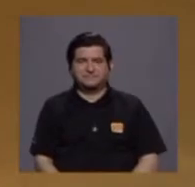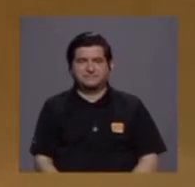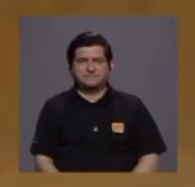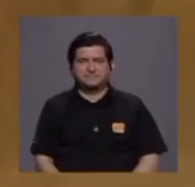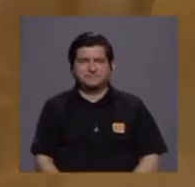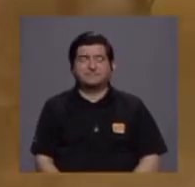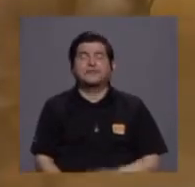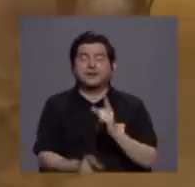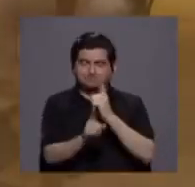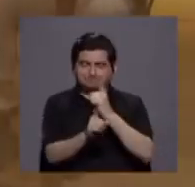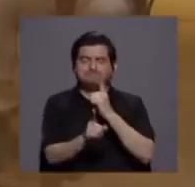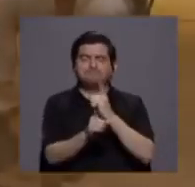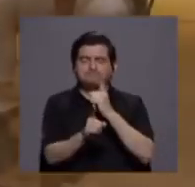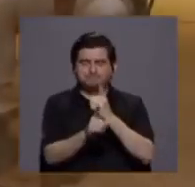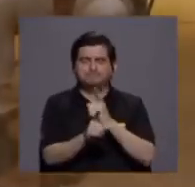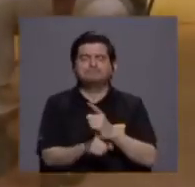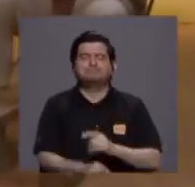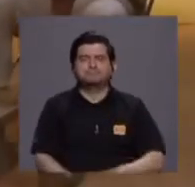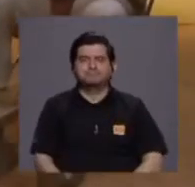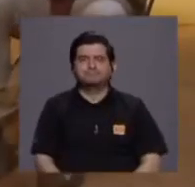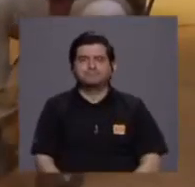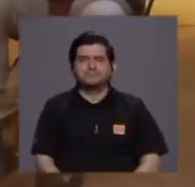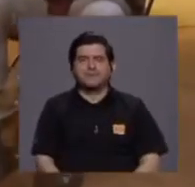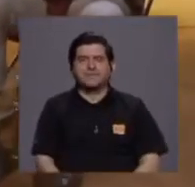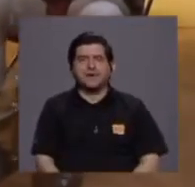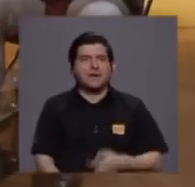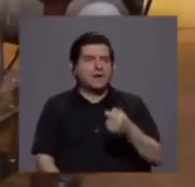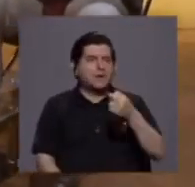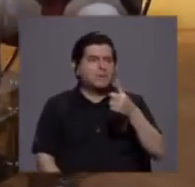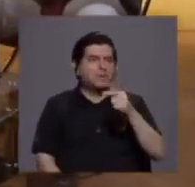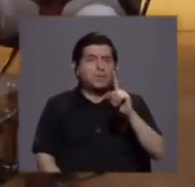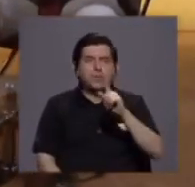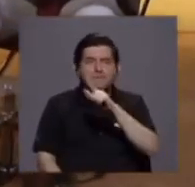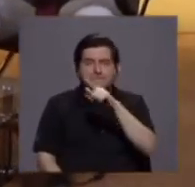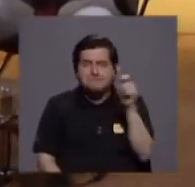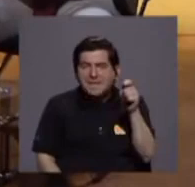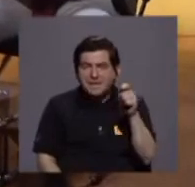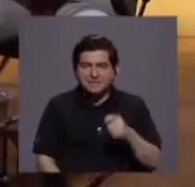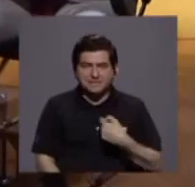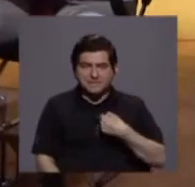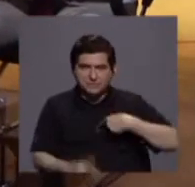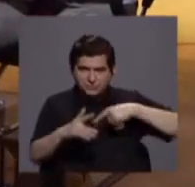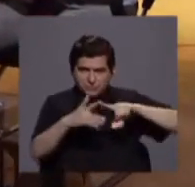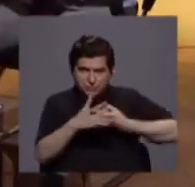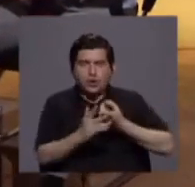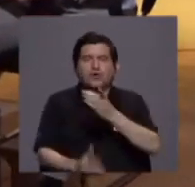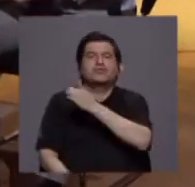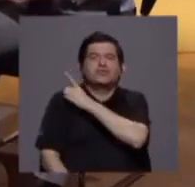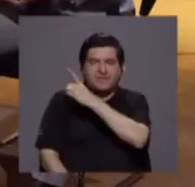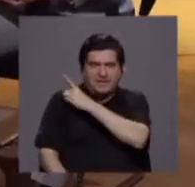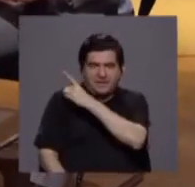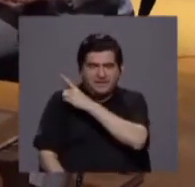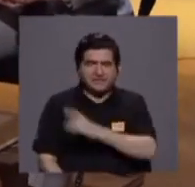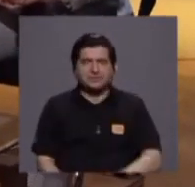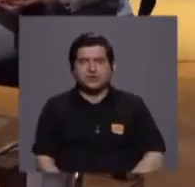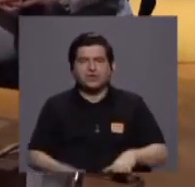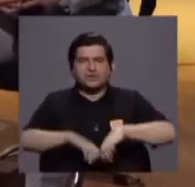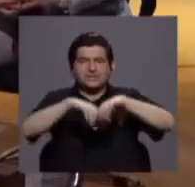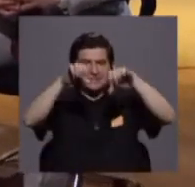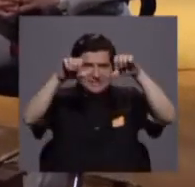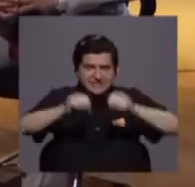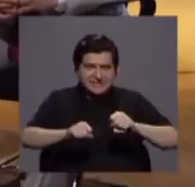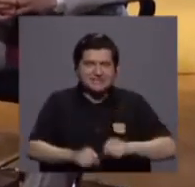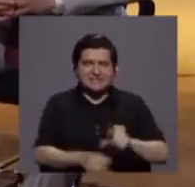Bueno, efectivamente, hace un poquito más de un mes me estrené en la dirección del